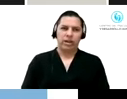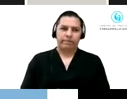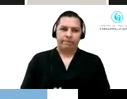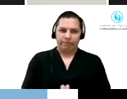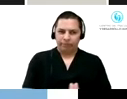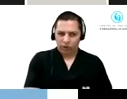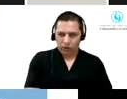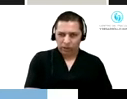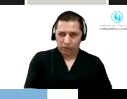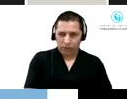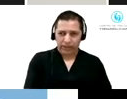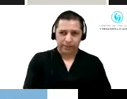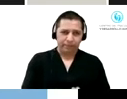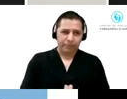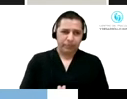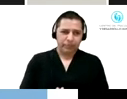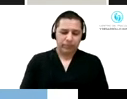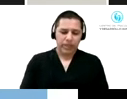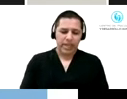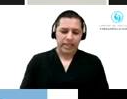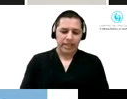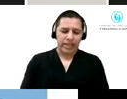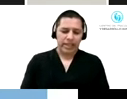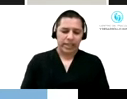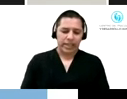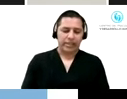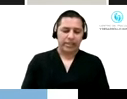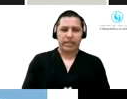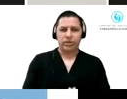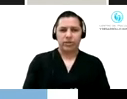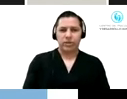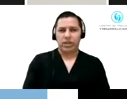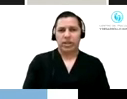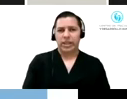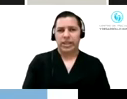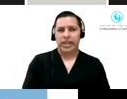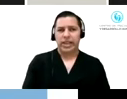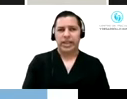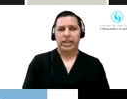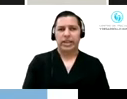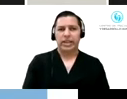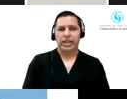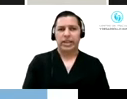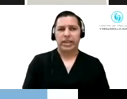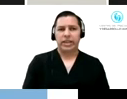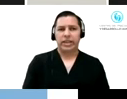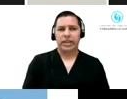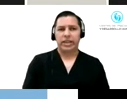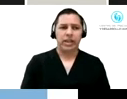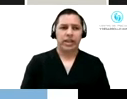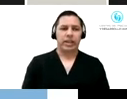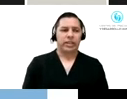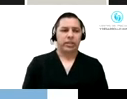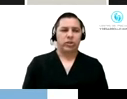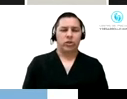hay una correspondencia entre el sexo y el género desde esta